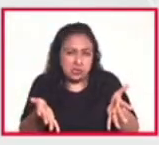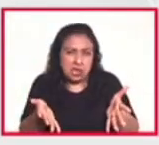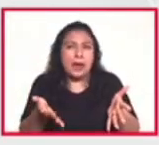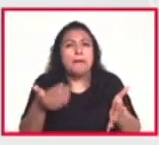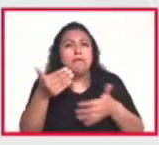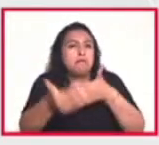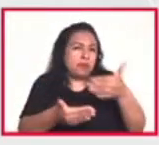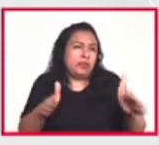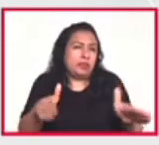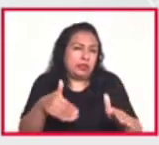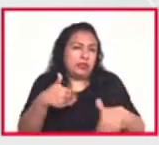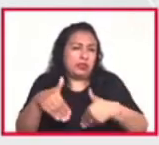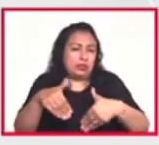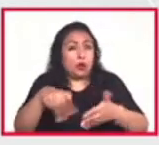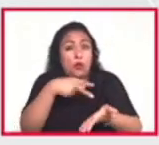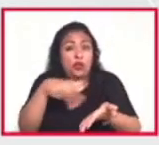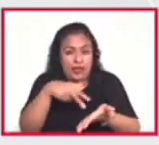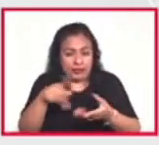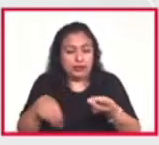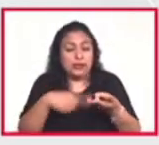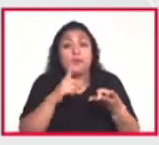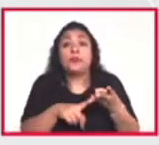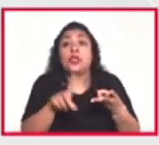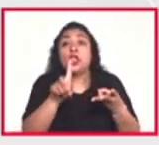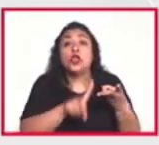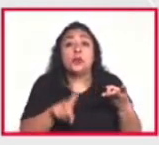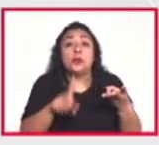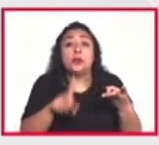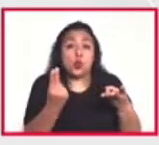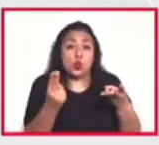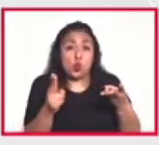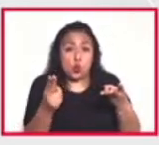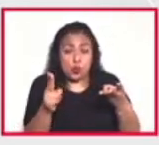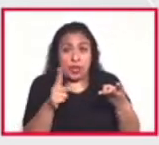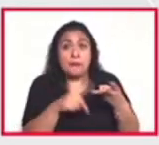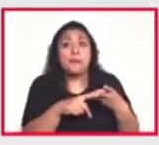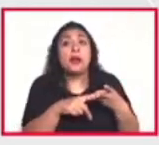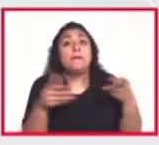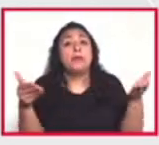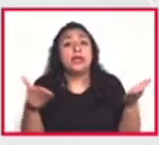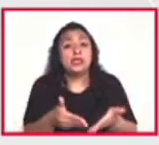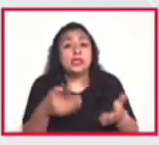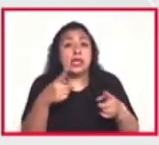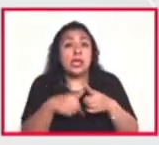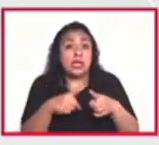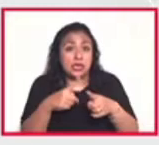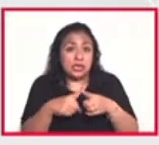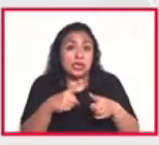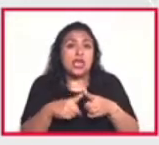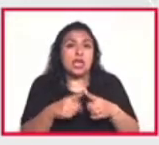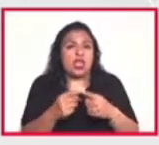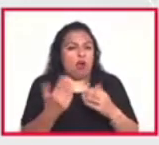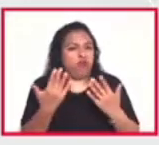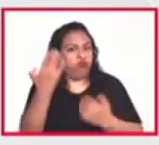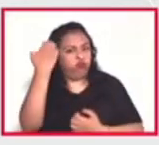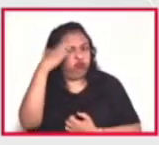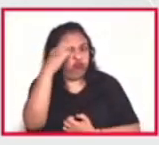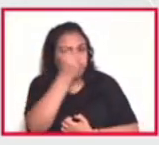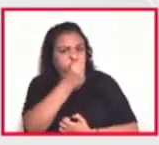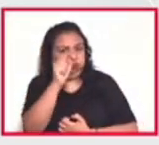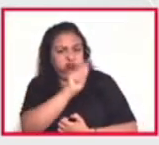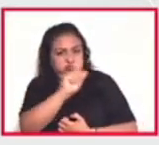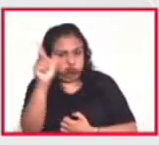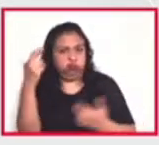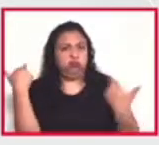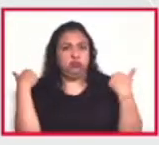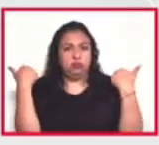danza. Y el domingo 1 de noviembre se van a presentar los creadores consolidados, que son ya